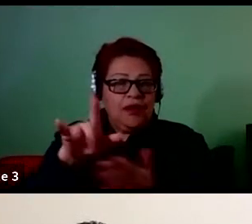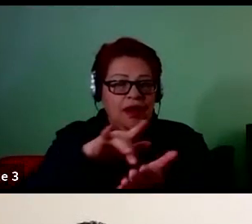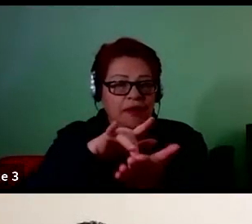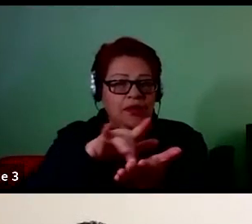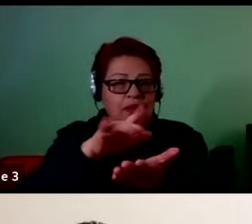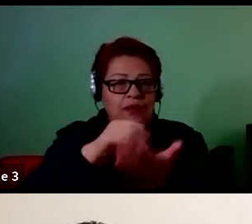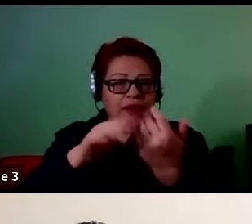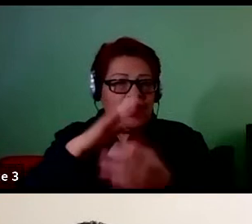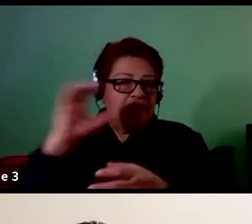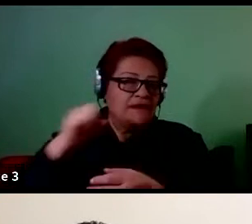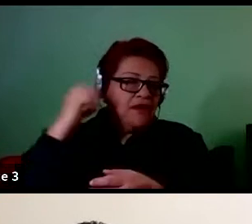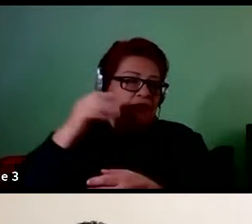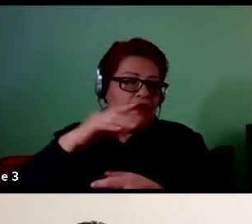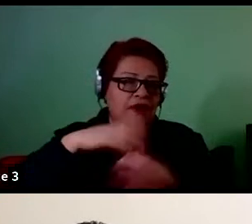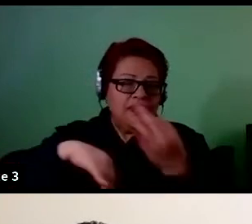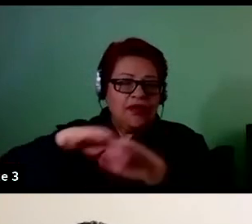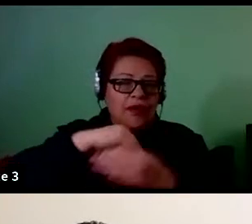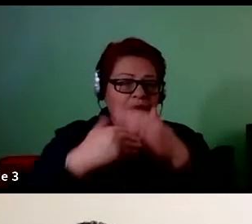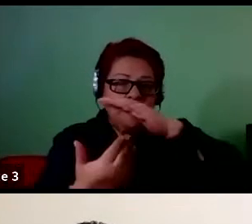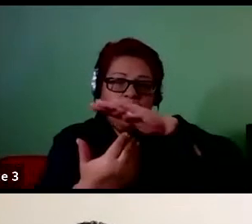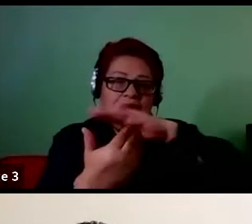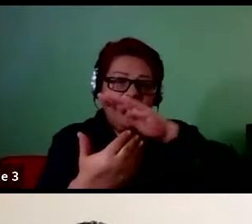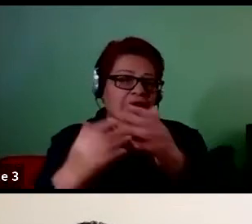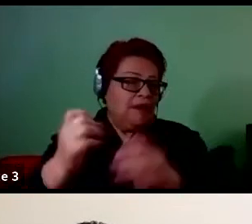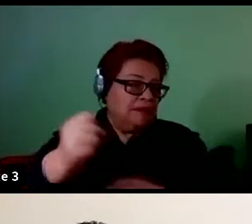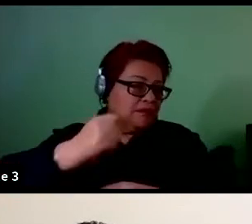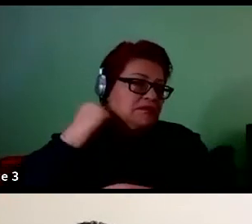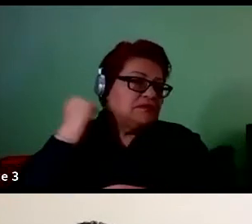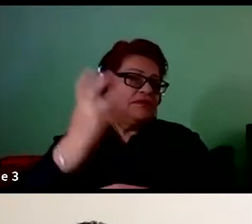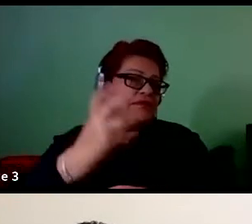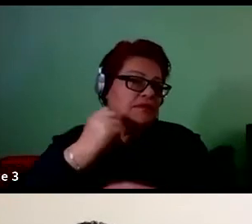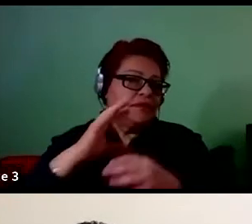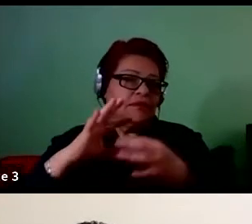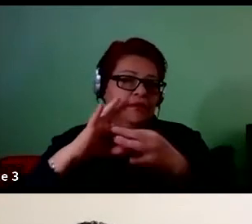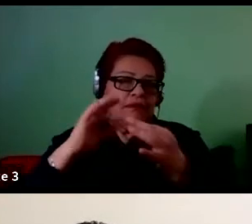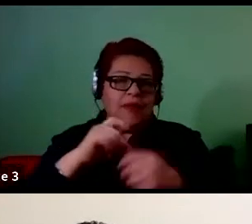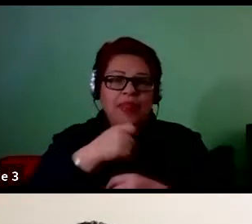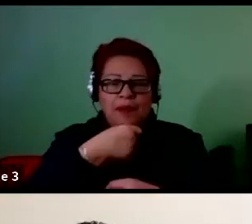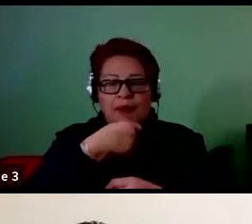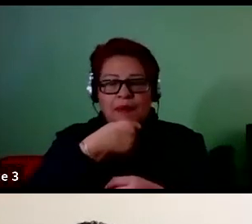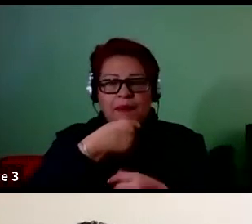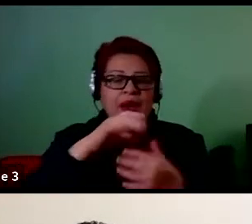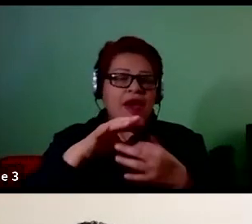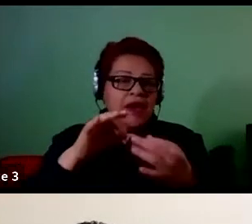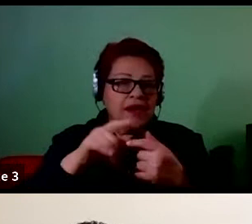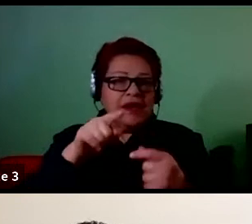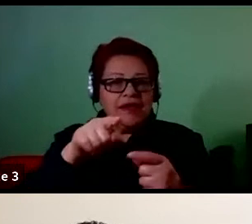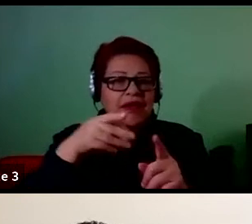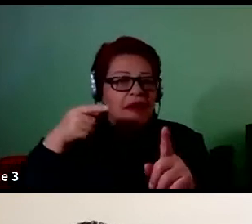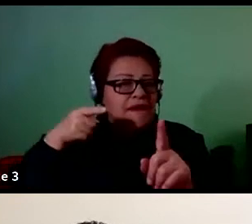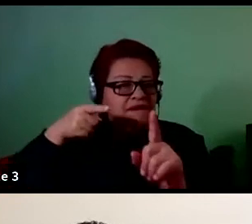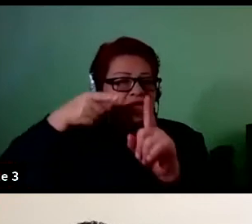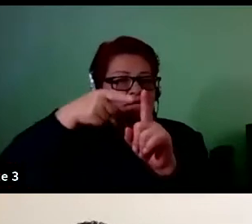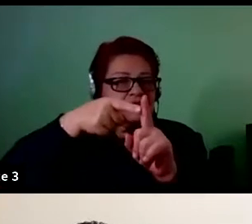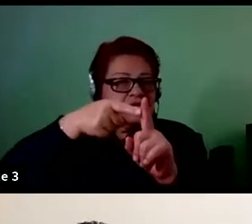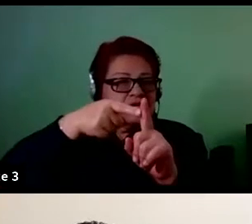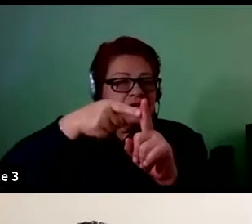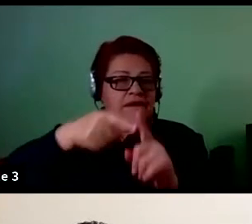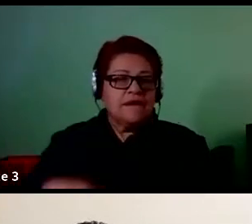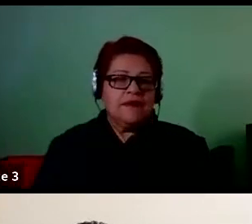para que el foro tenga en todas las mesas ponentes que le den esa perspectiva.